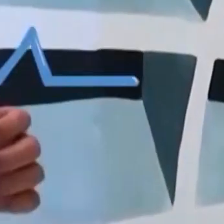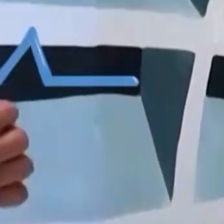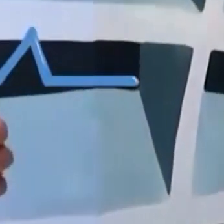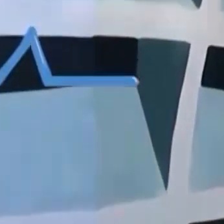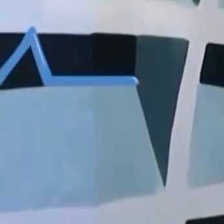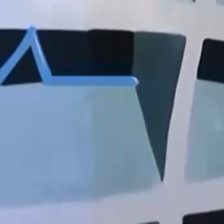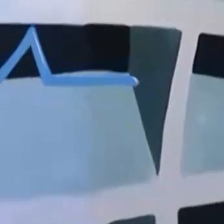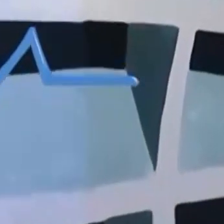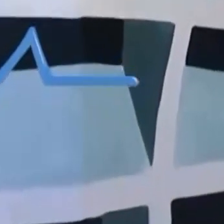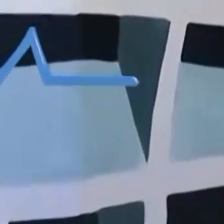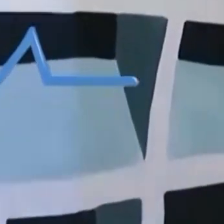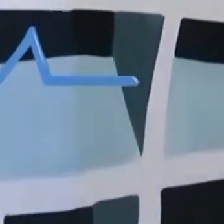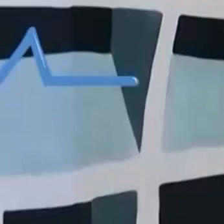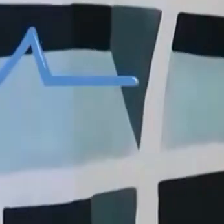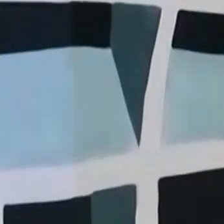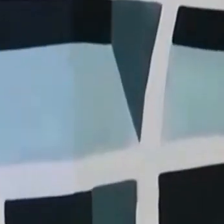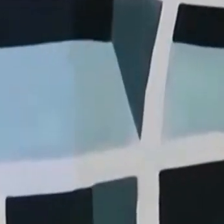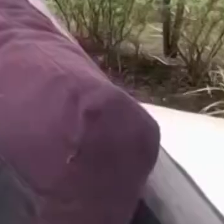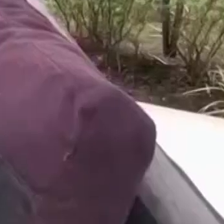dirección,